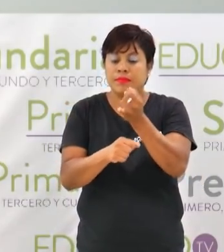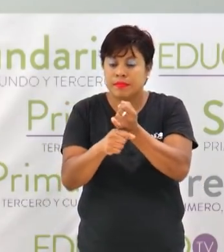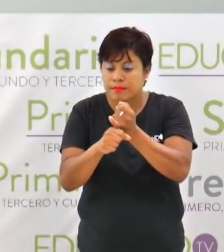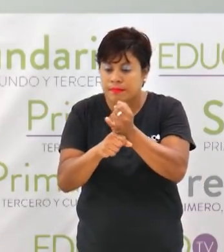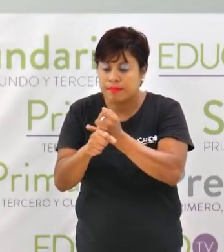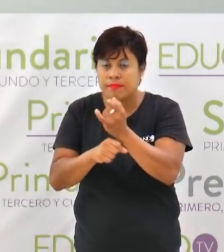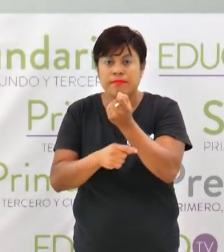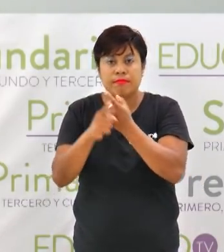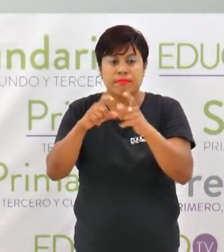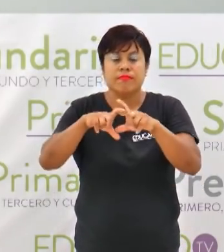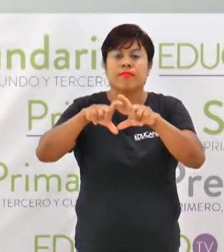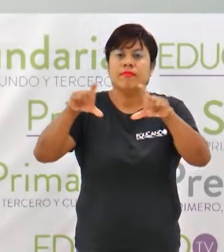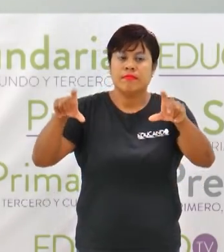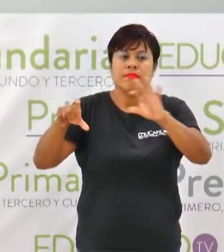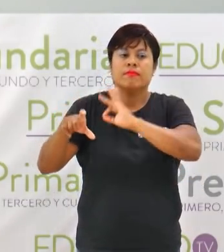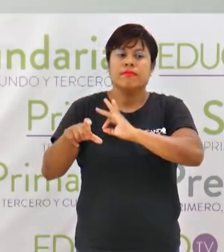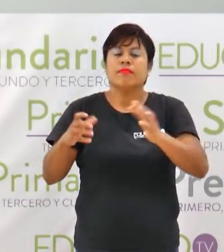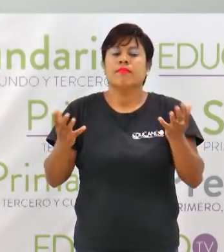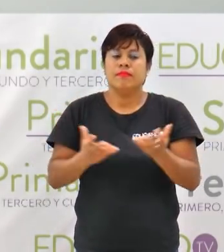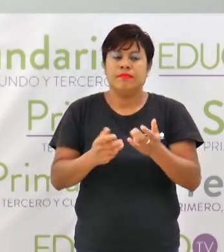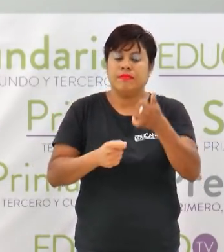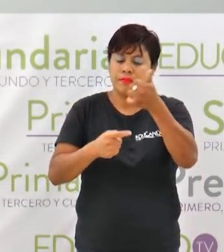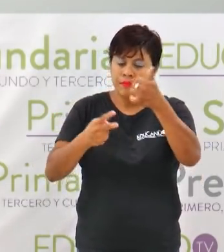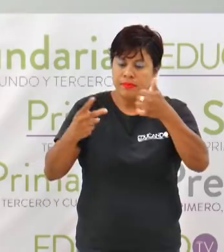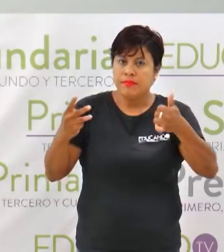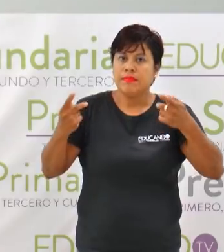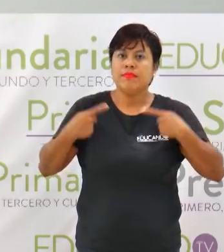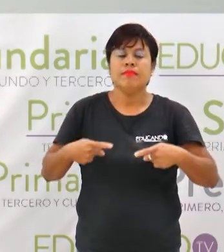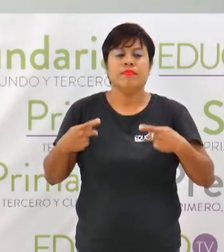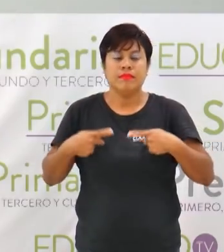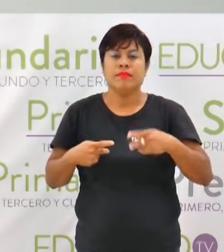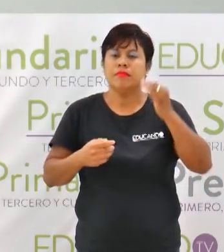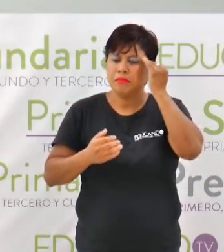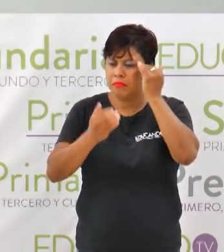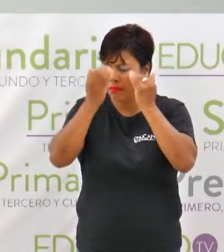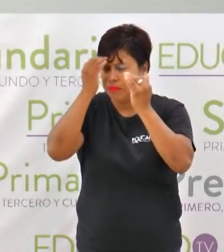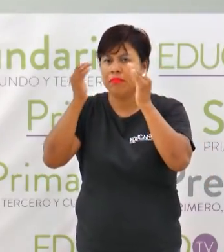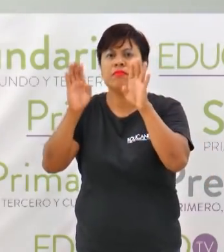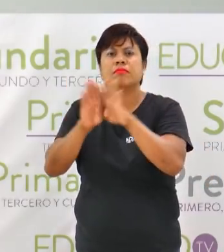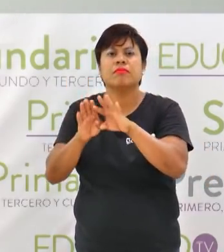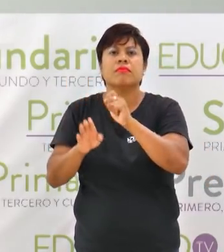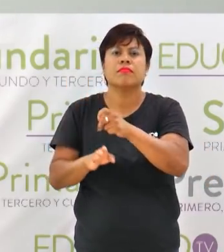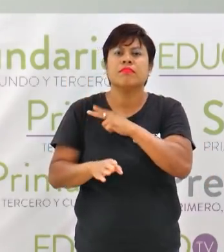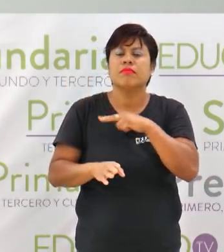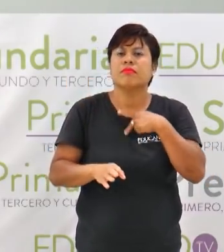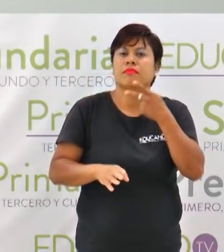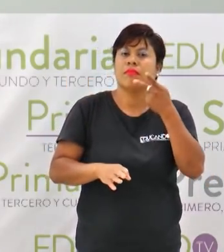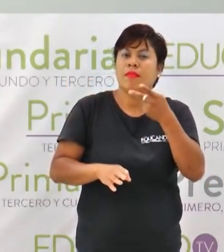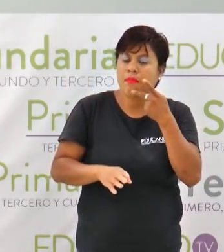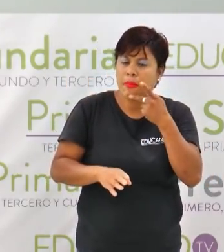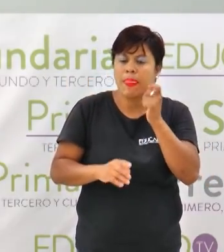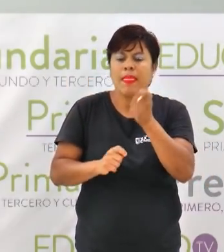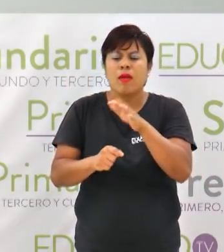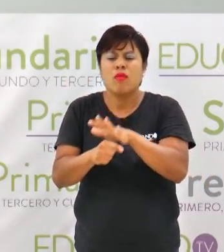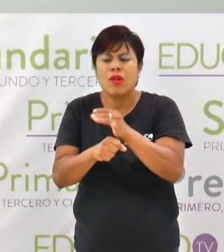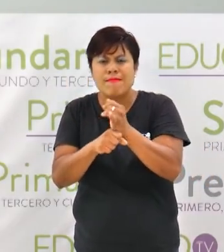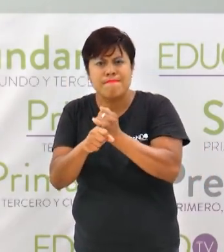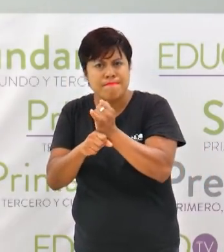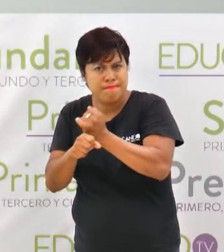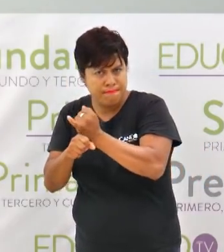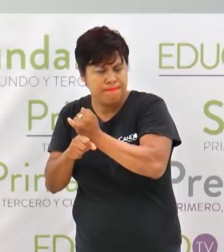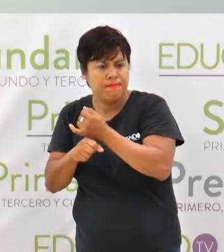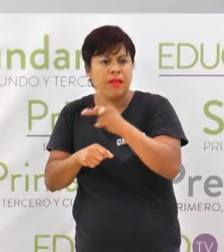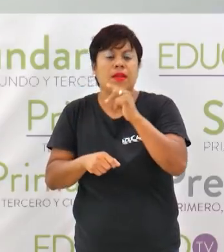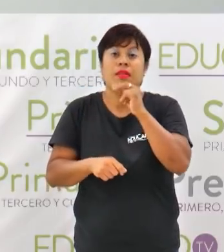investigación algunos folletos que le permitan a cada una de las personas reconocer de qué estamos hablando, de qué estamos investigando,